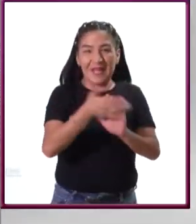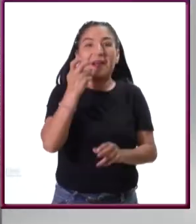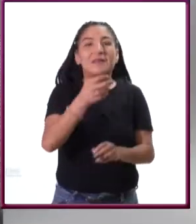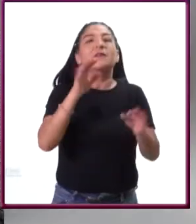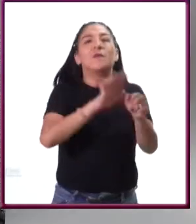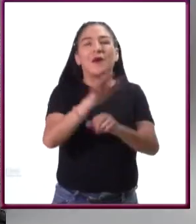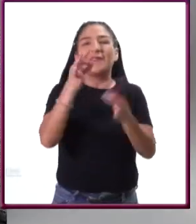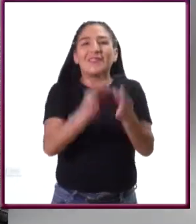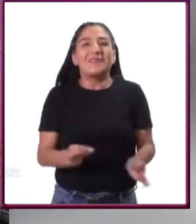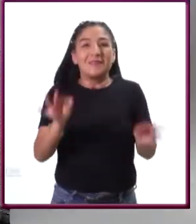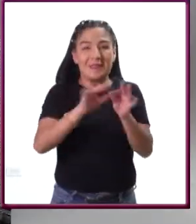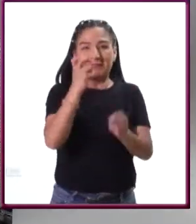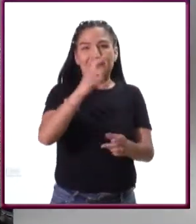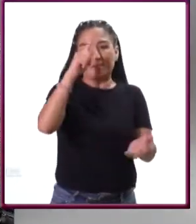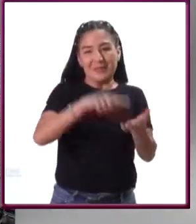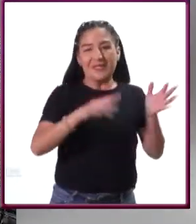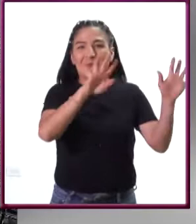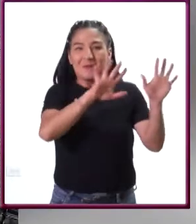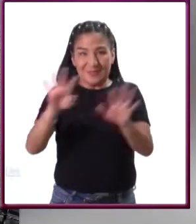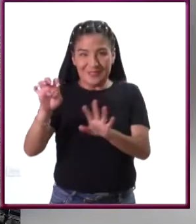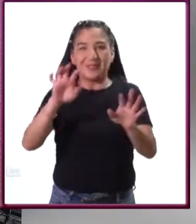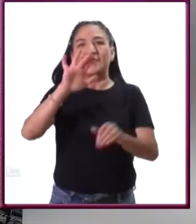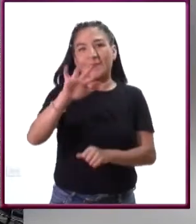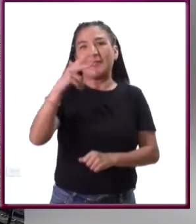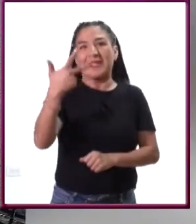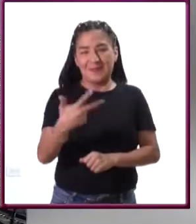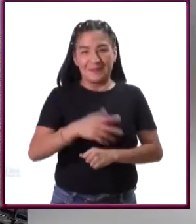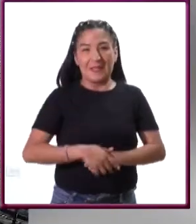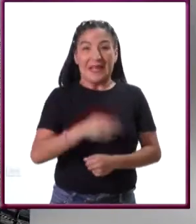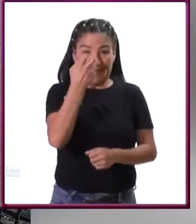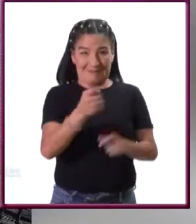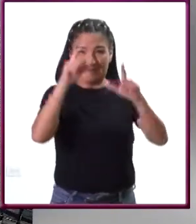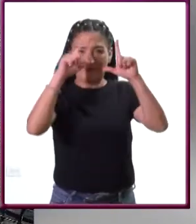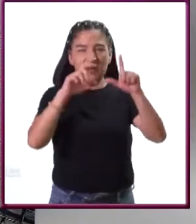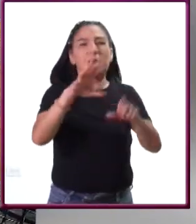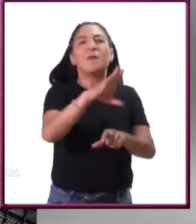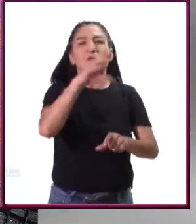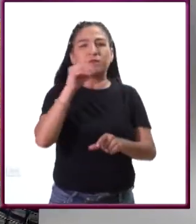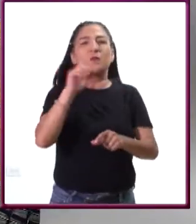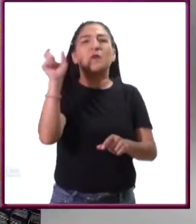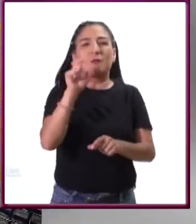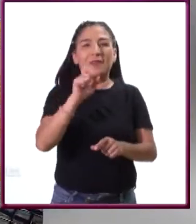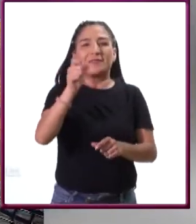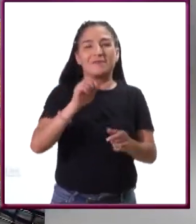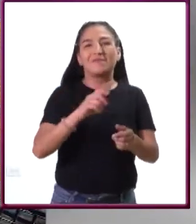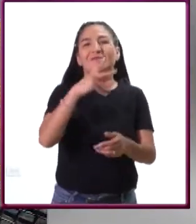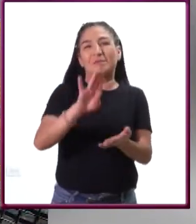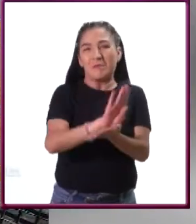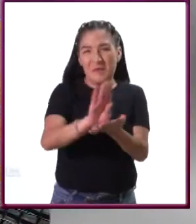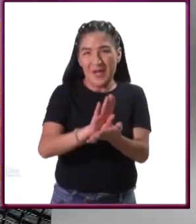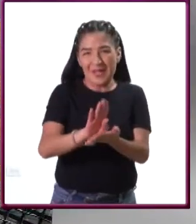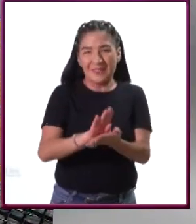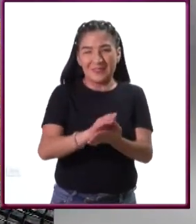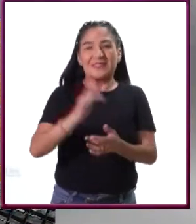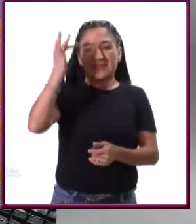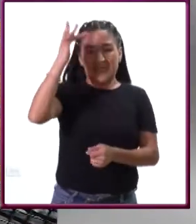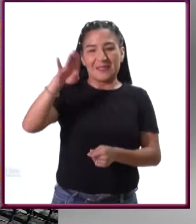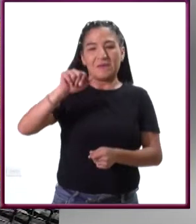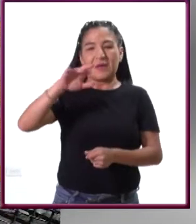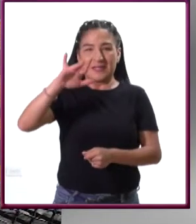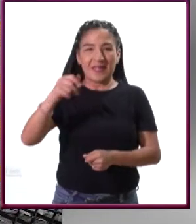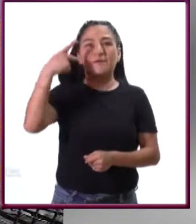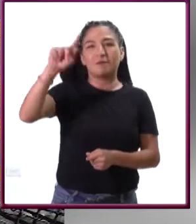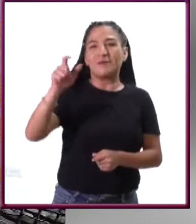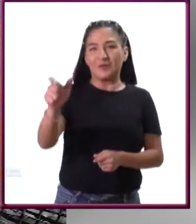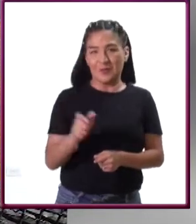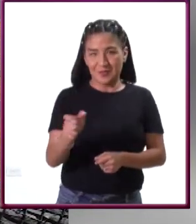en 1958. Esta fotografía fue tomada entre los barrios de Santa María y San Jerónimo, Xochimilco. ¿Te